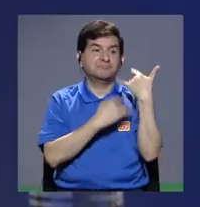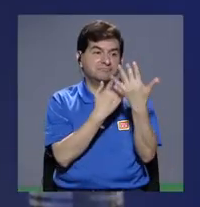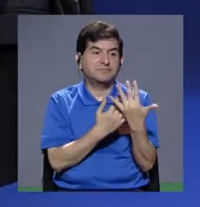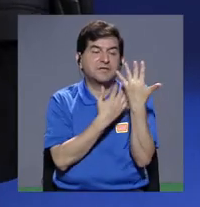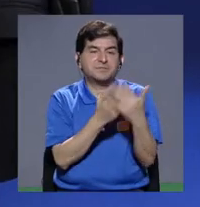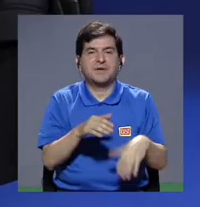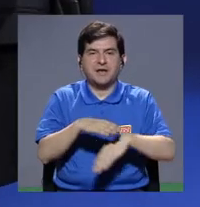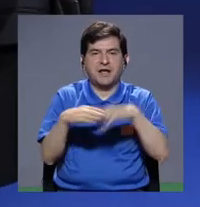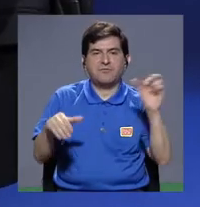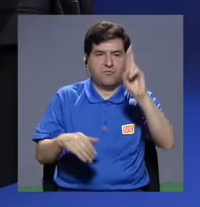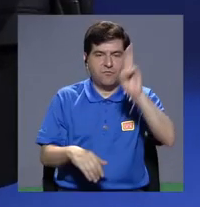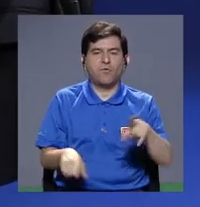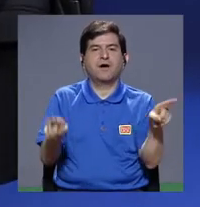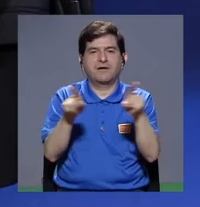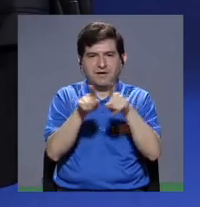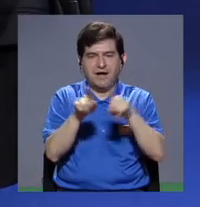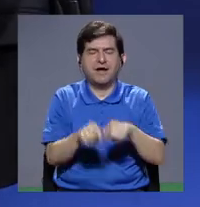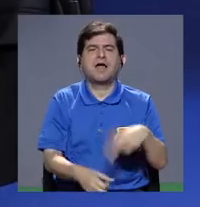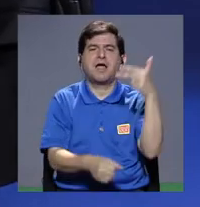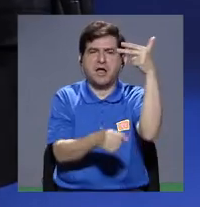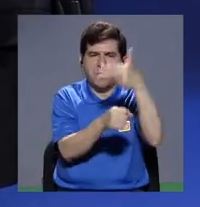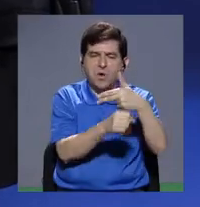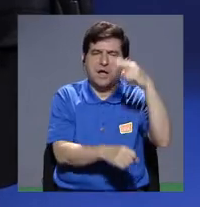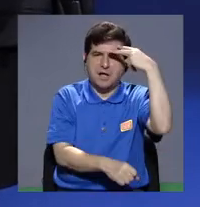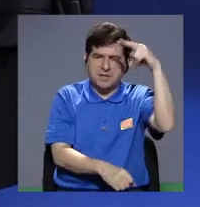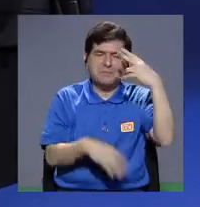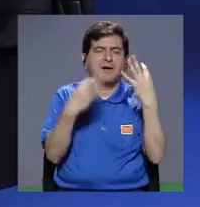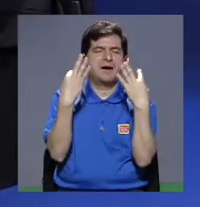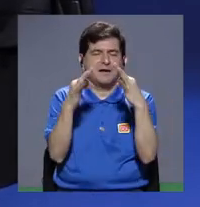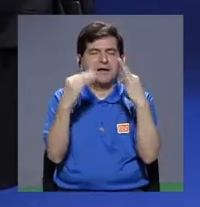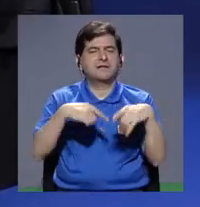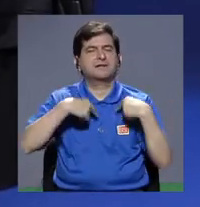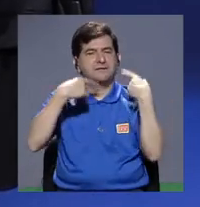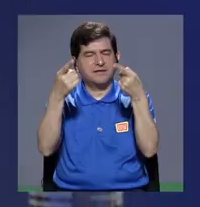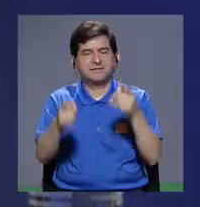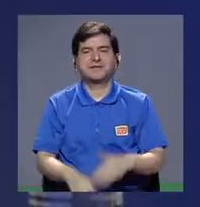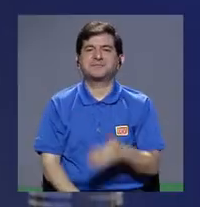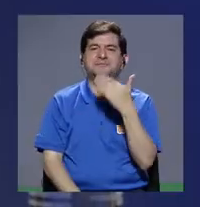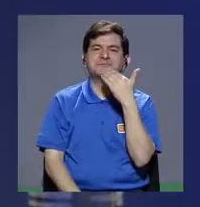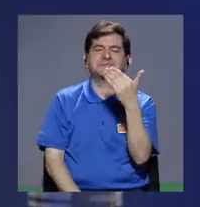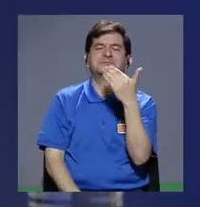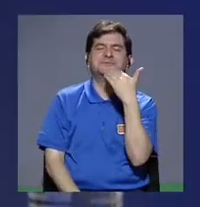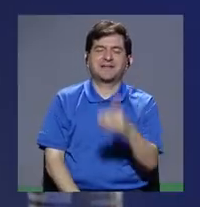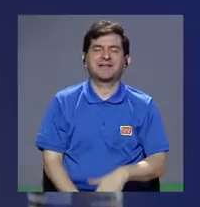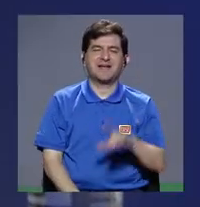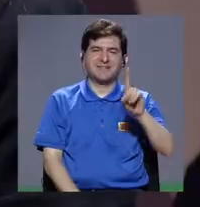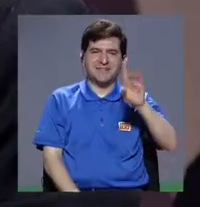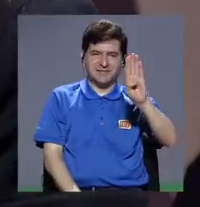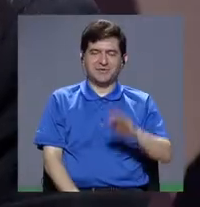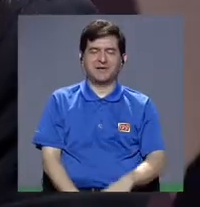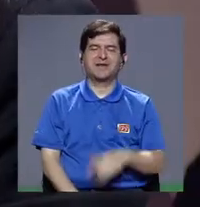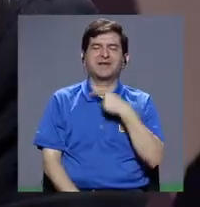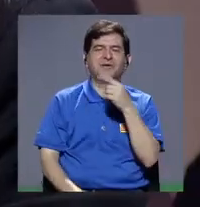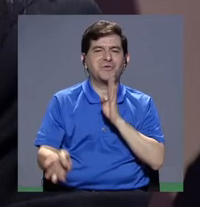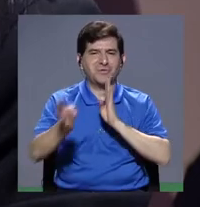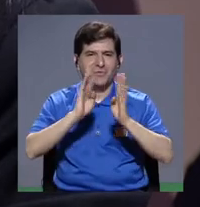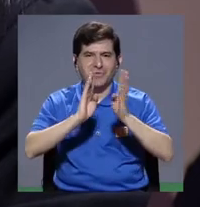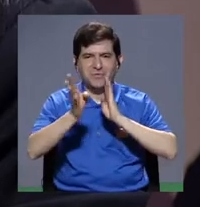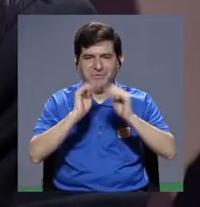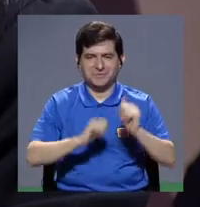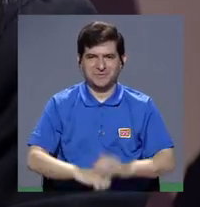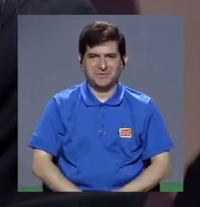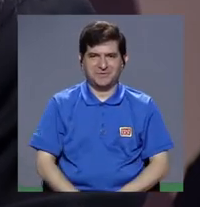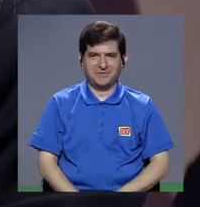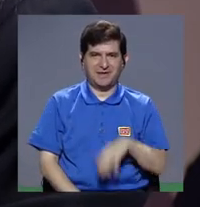esperemos que fuera de costa rica también en guatemala y méxico estamos tratando de llevar muchas gracias quisimos guste un gusto conversar